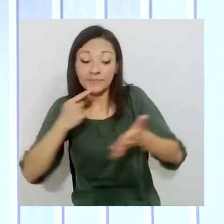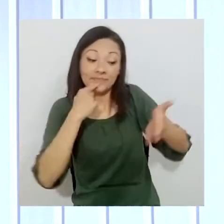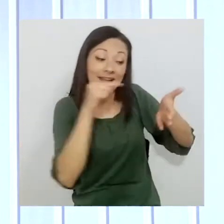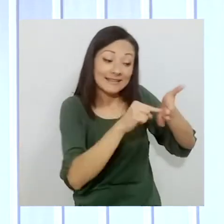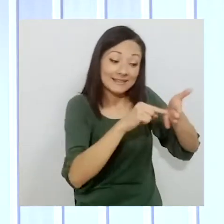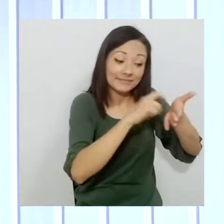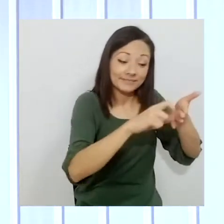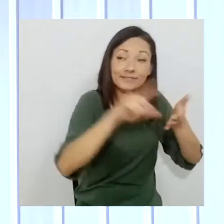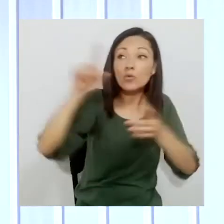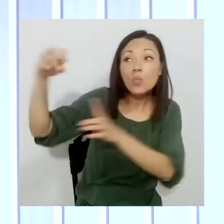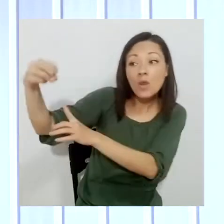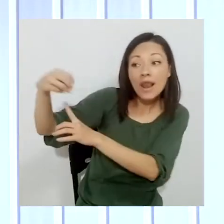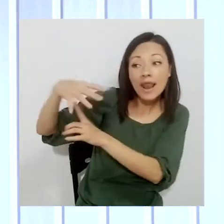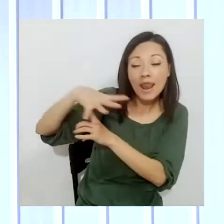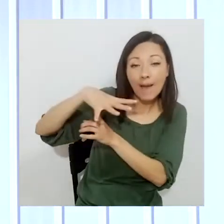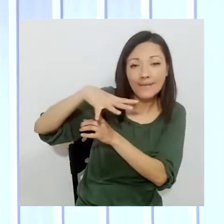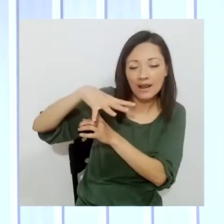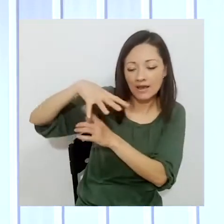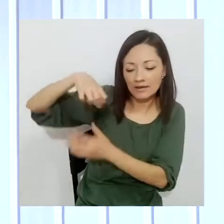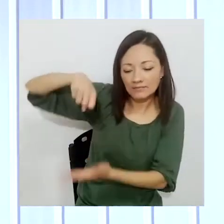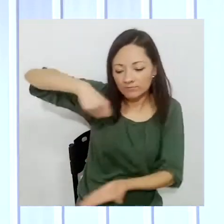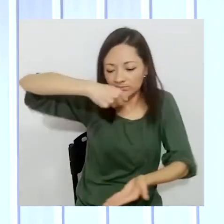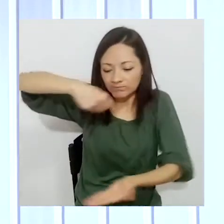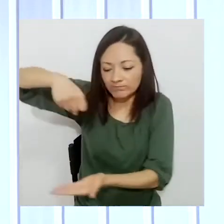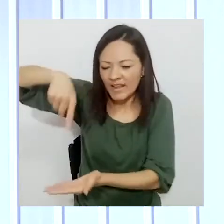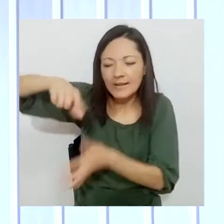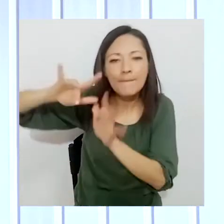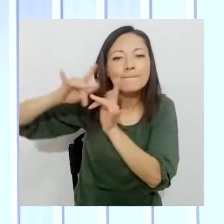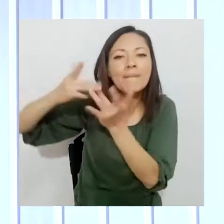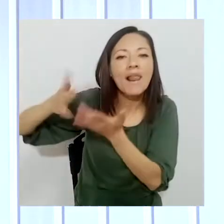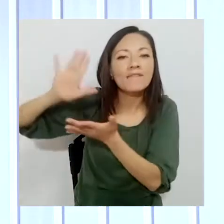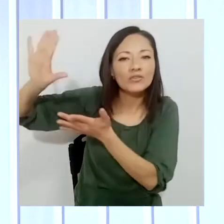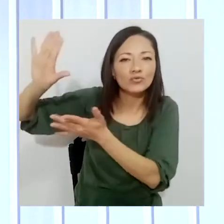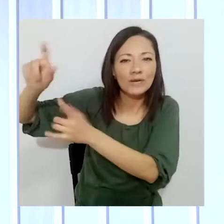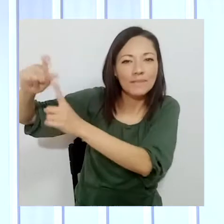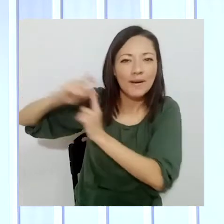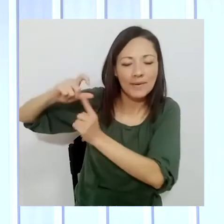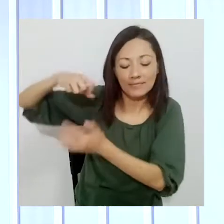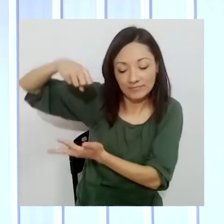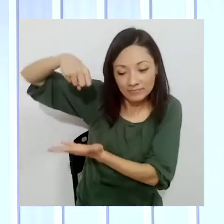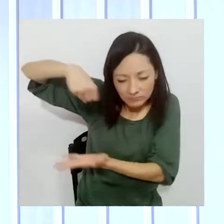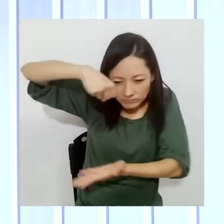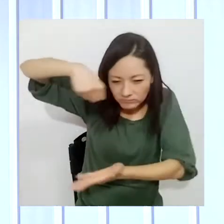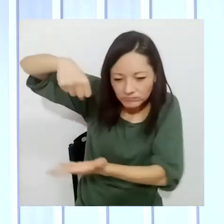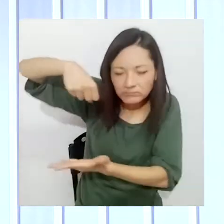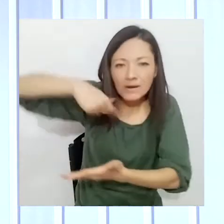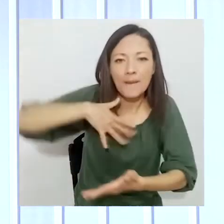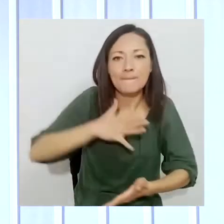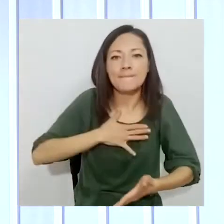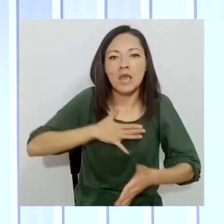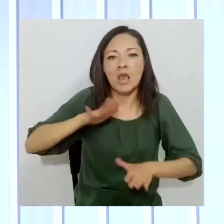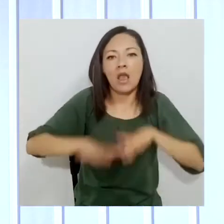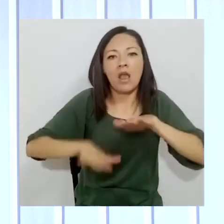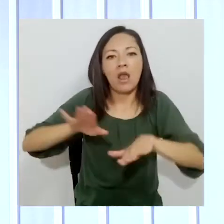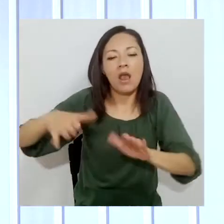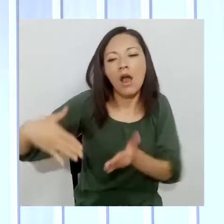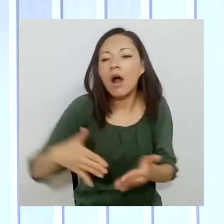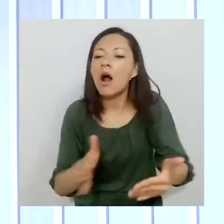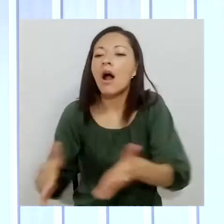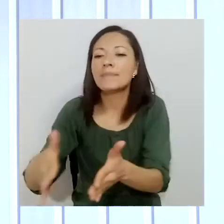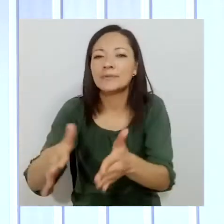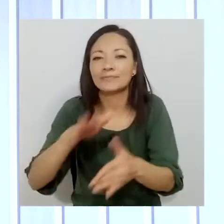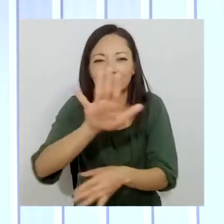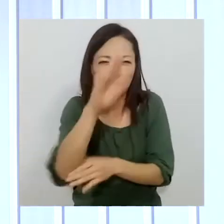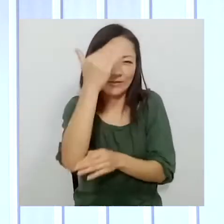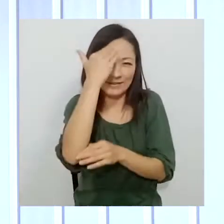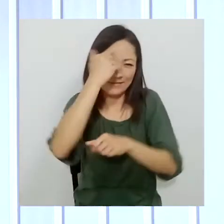dice: Lámpara es a mis pies tu palabra y lumbrera a mi camino. Usted sabe, en la